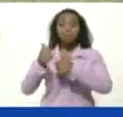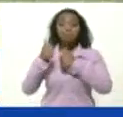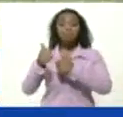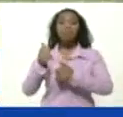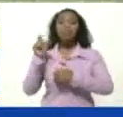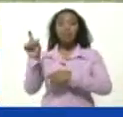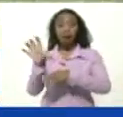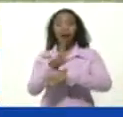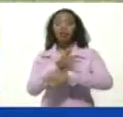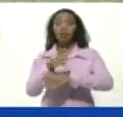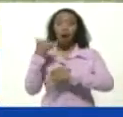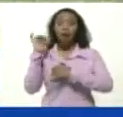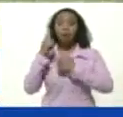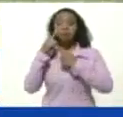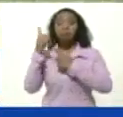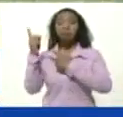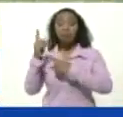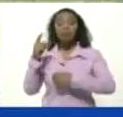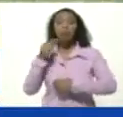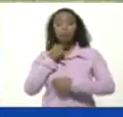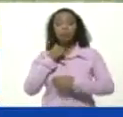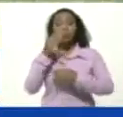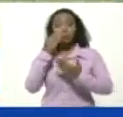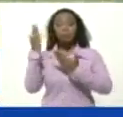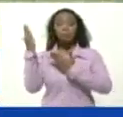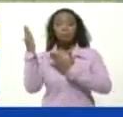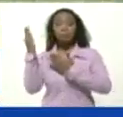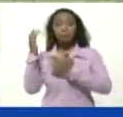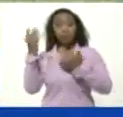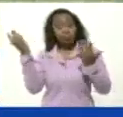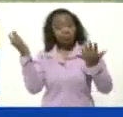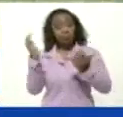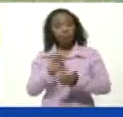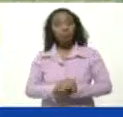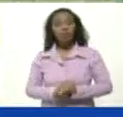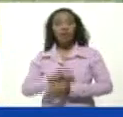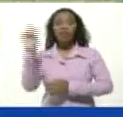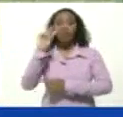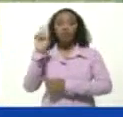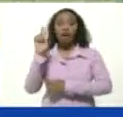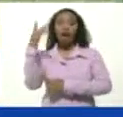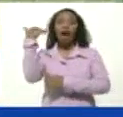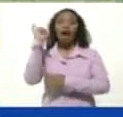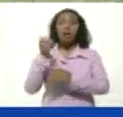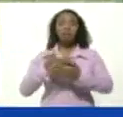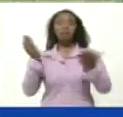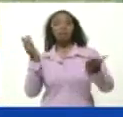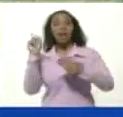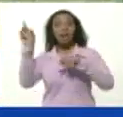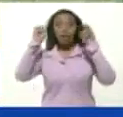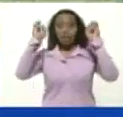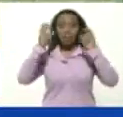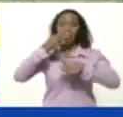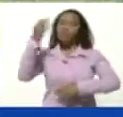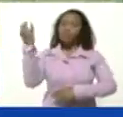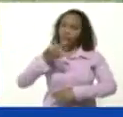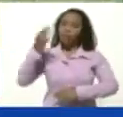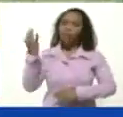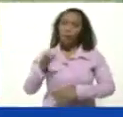esa canción. Bien bonito. ¿No? ¿Venezuela tiene con qué? Es una consigna de verdad,